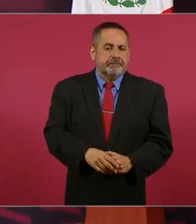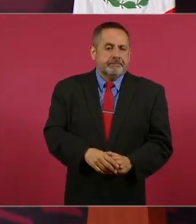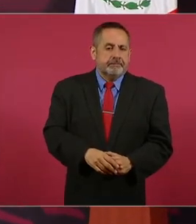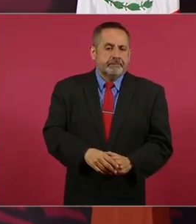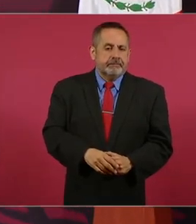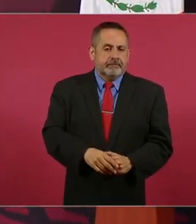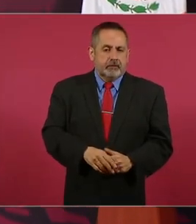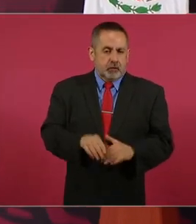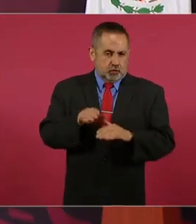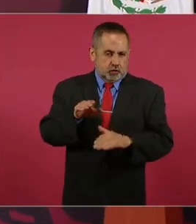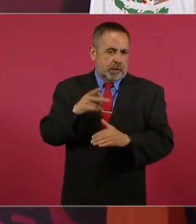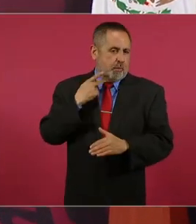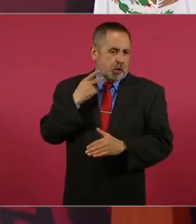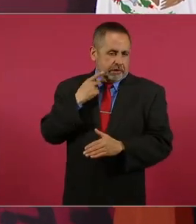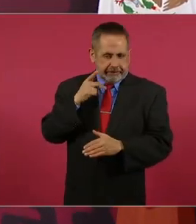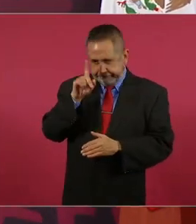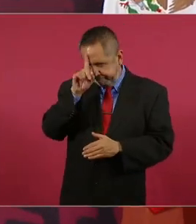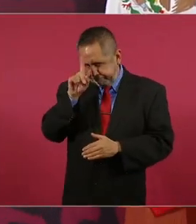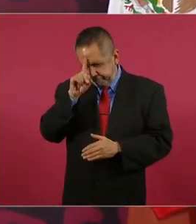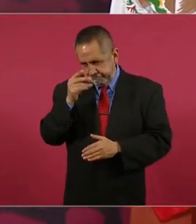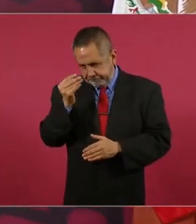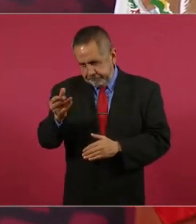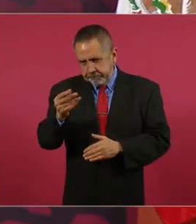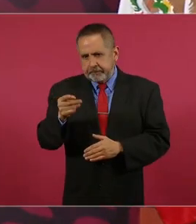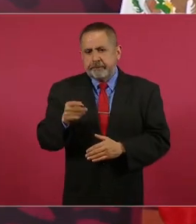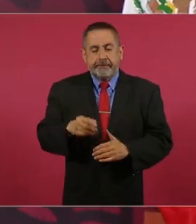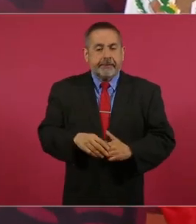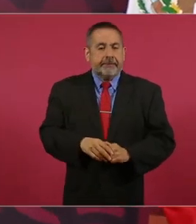en política, los que